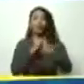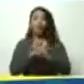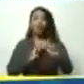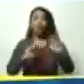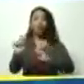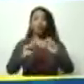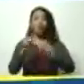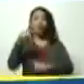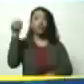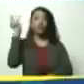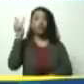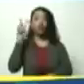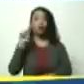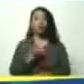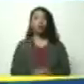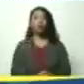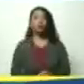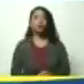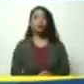Turismo de Venezuela Fitben